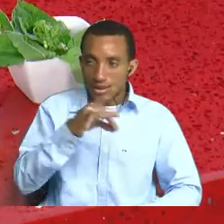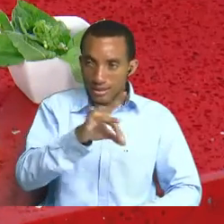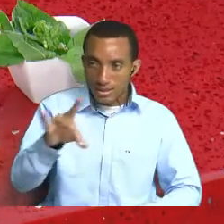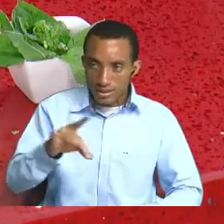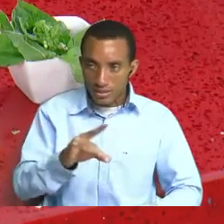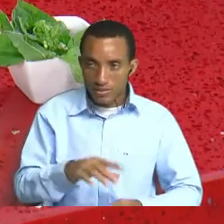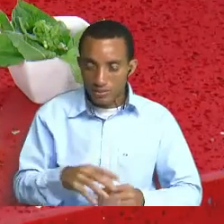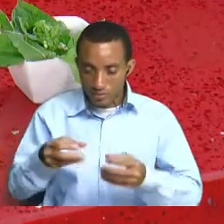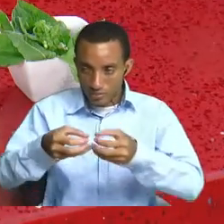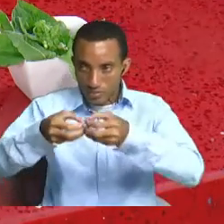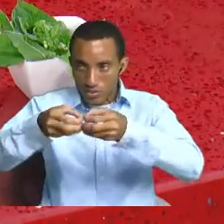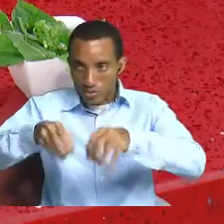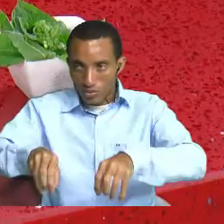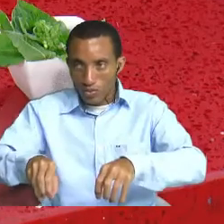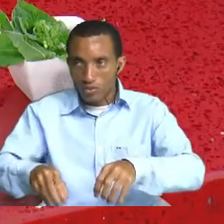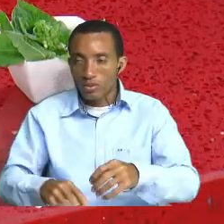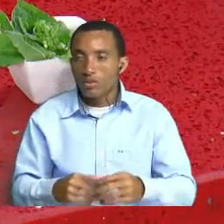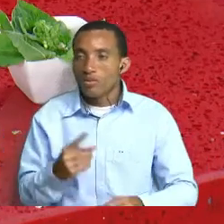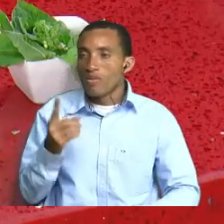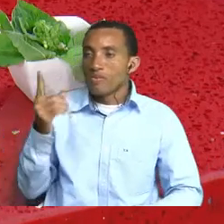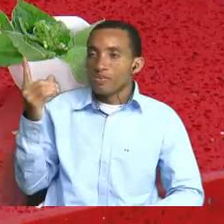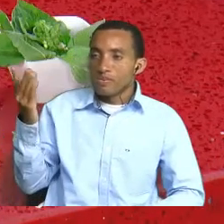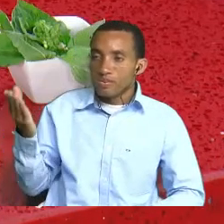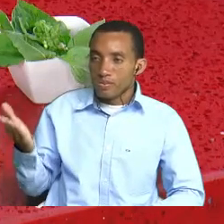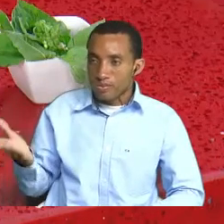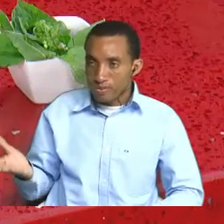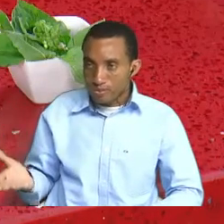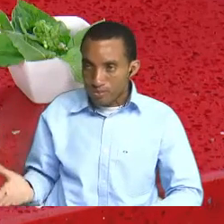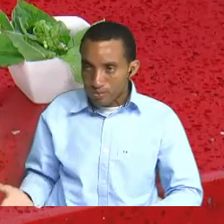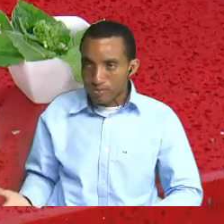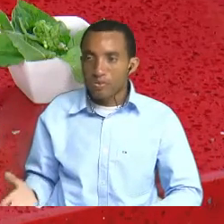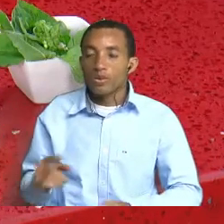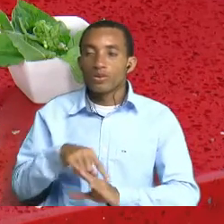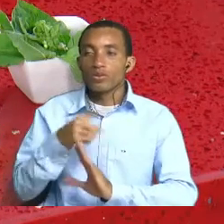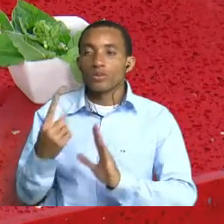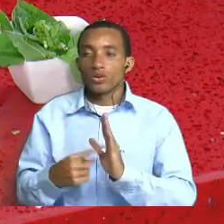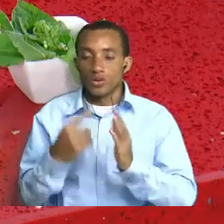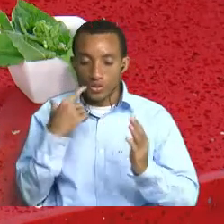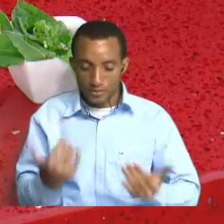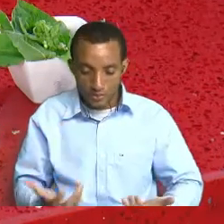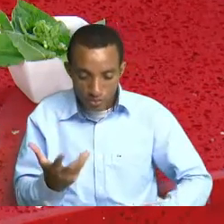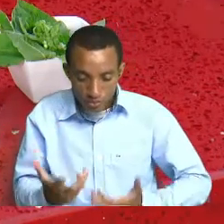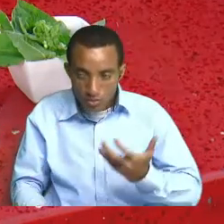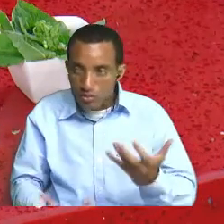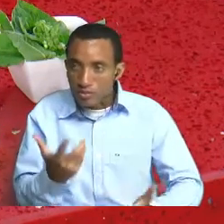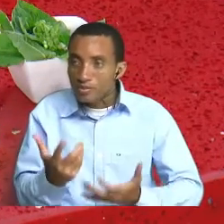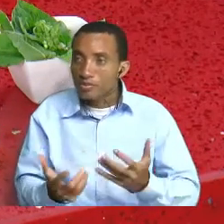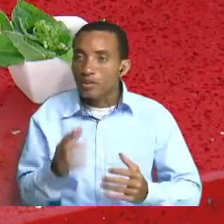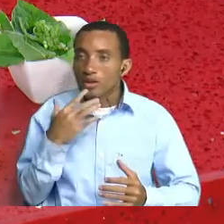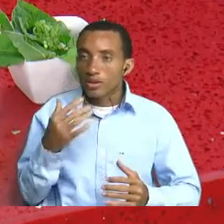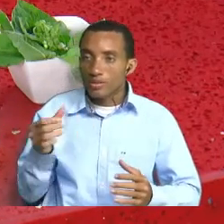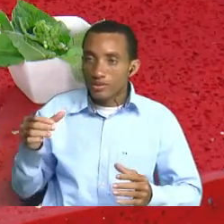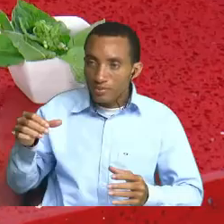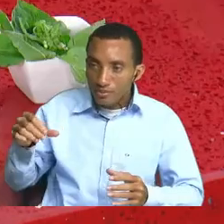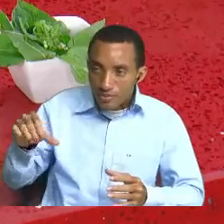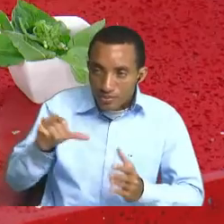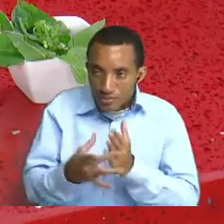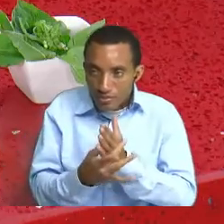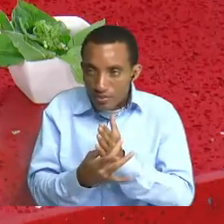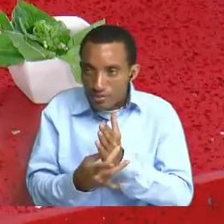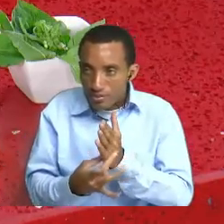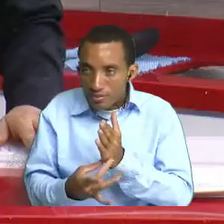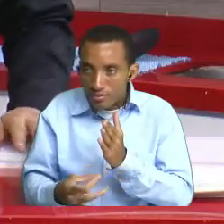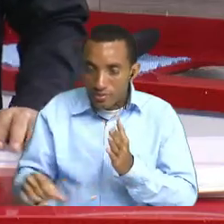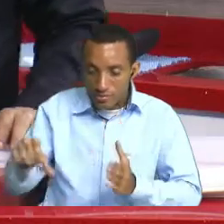ahí tengo todos los ingredientes para nuestra preparación del día de hoy y aquí tengo un aceite para freír los langostinos